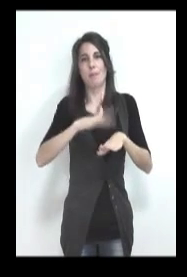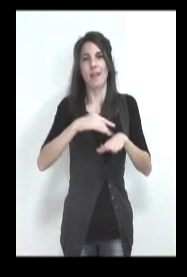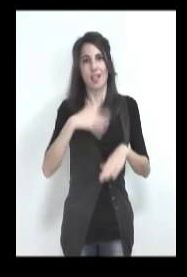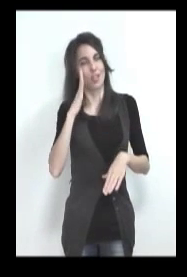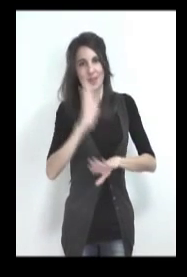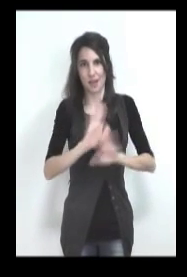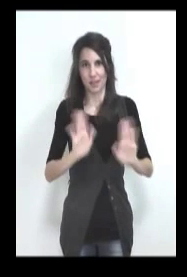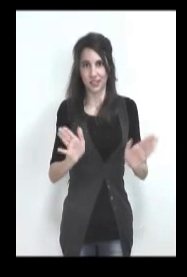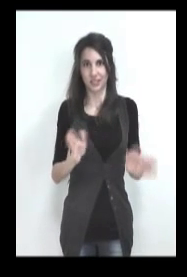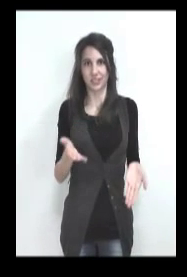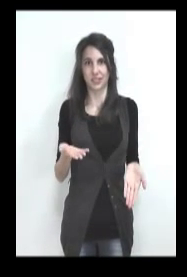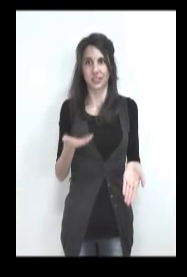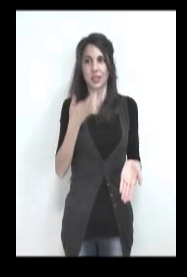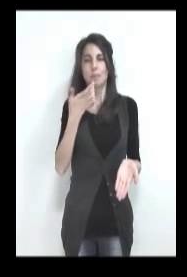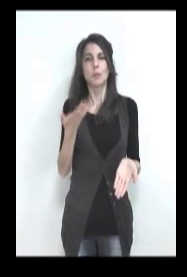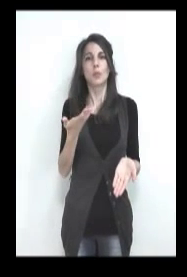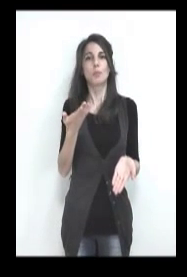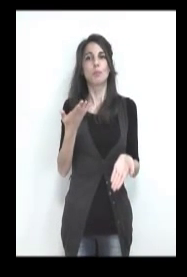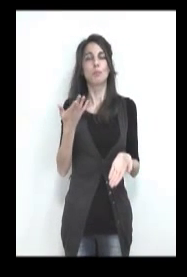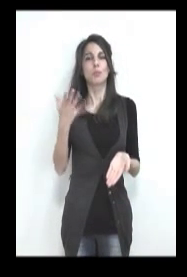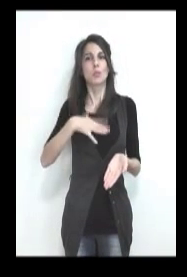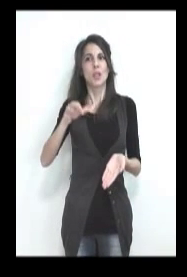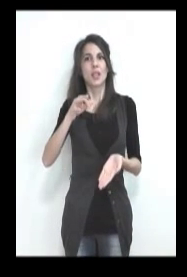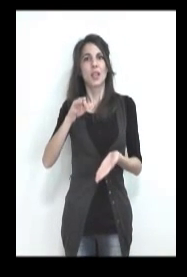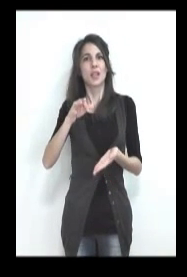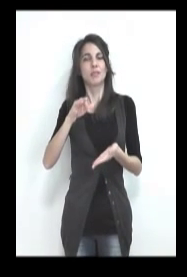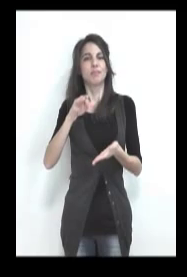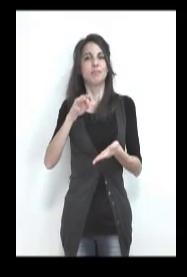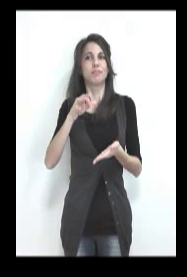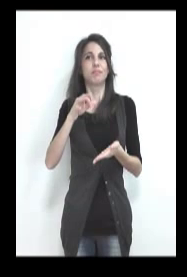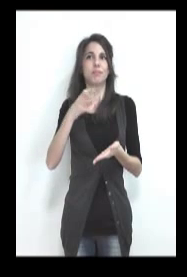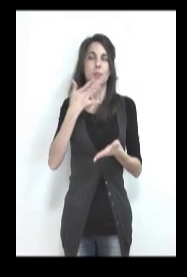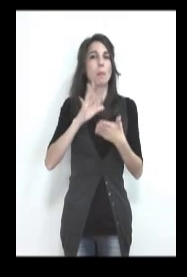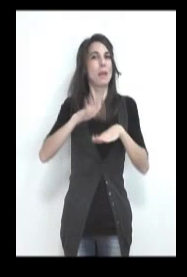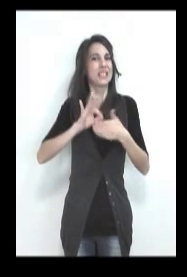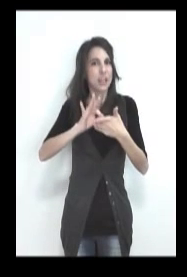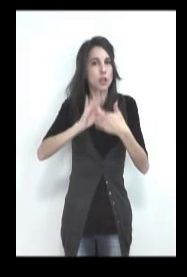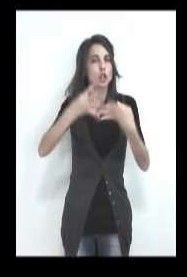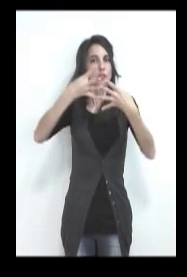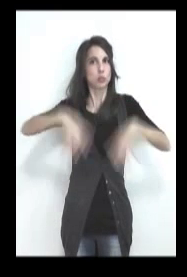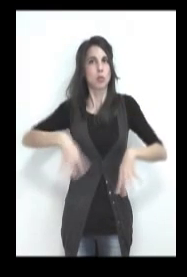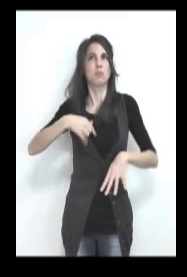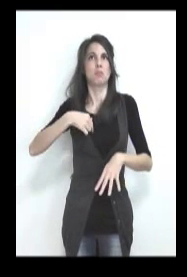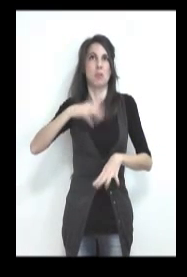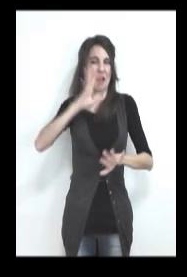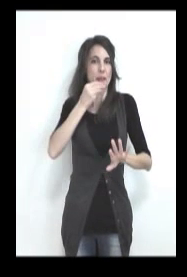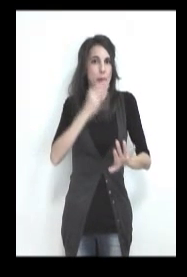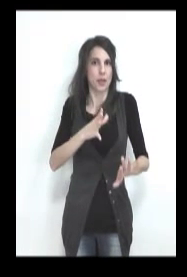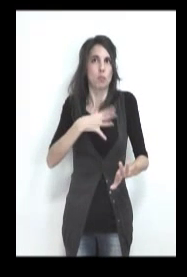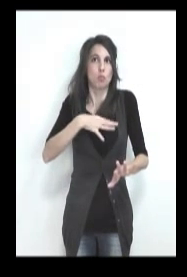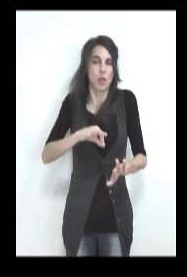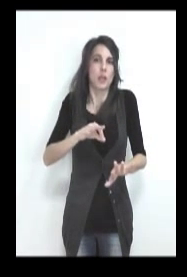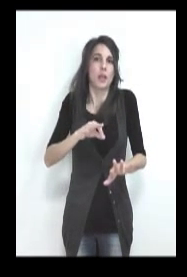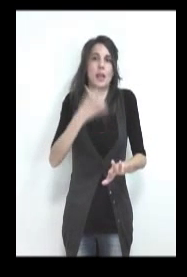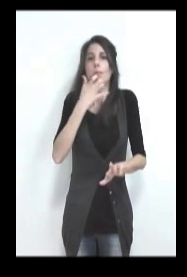su vez de servicios y de infraestructuras, en el sentido de que me parece bien, quizás, que porque no puede ponerse en todos lados